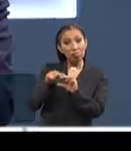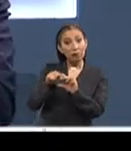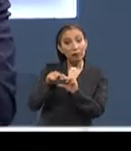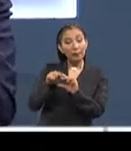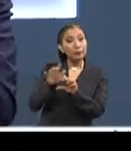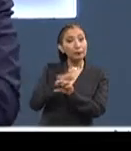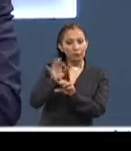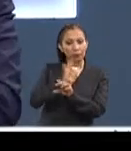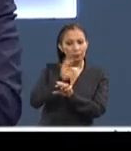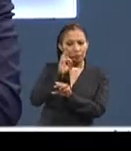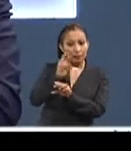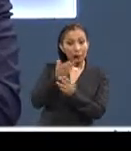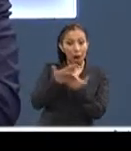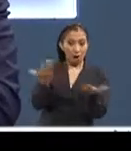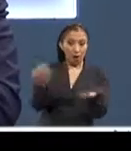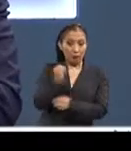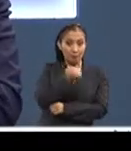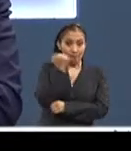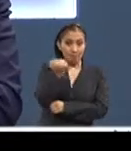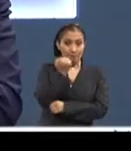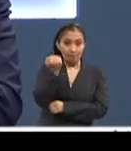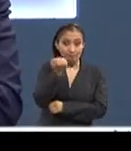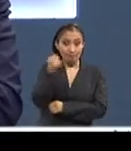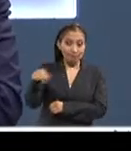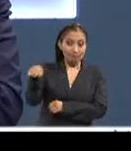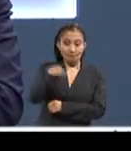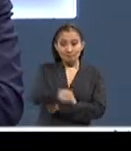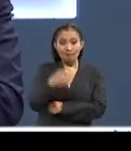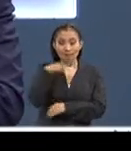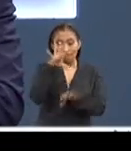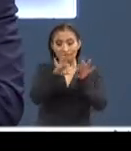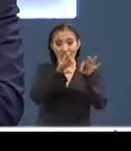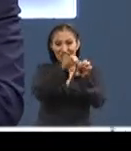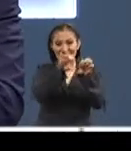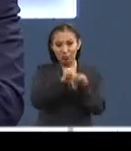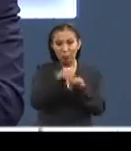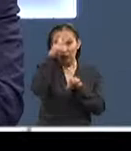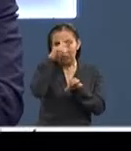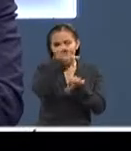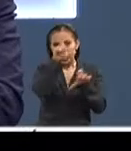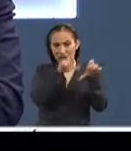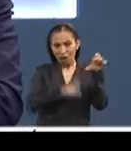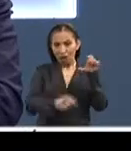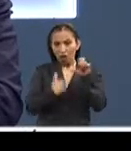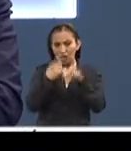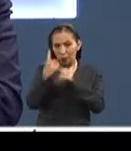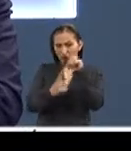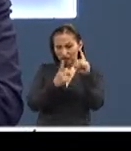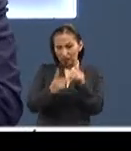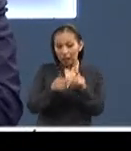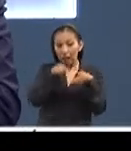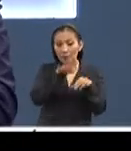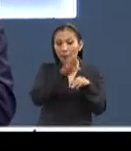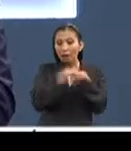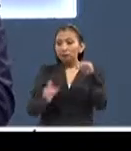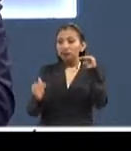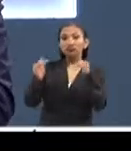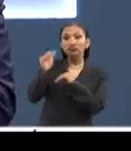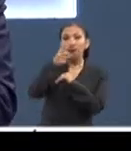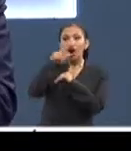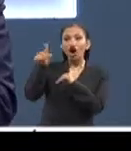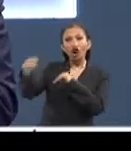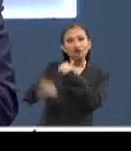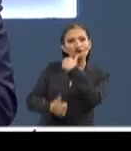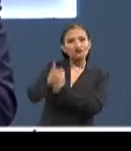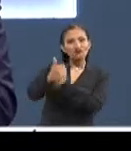tal forma que podemos ver que afortunadamente nuestros selectivos a nivel nacional han tenido un poco más de protagonismo, digamos,